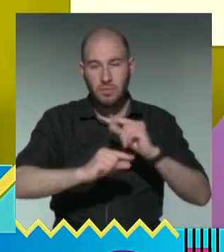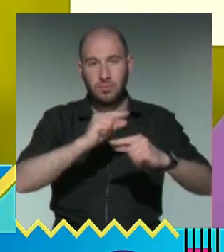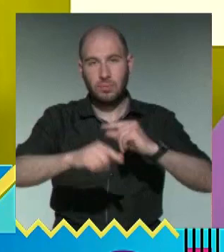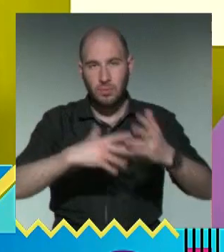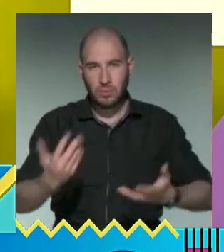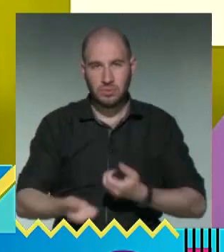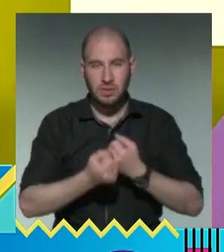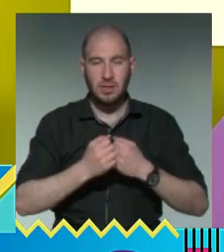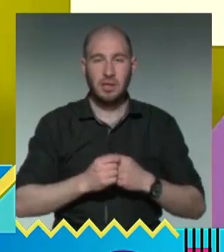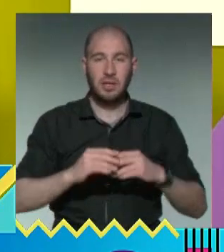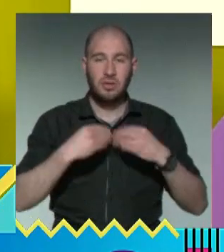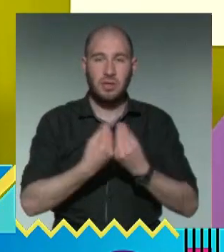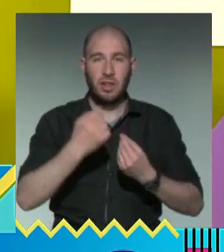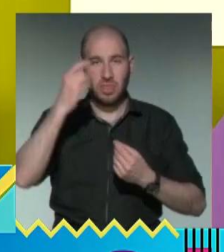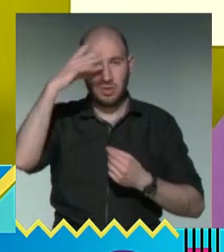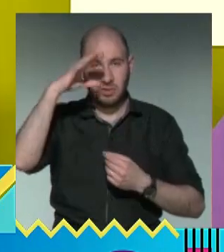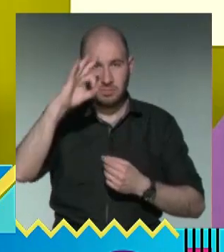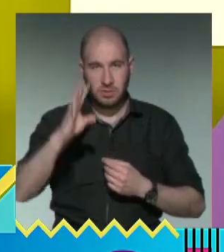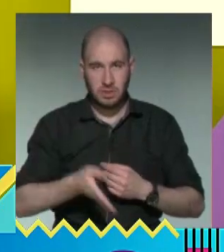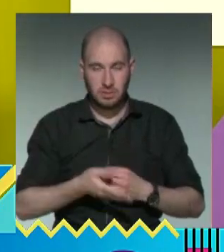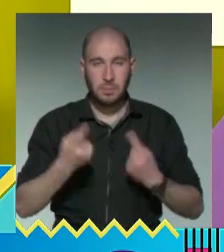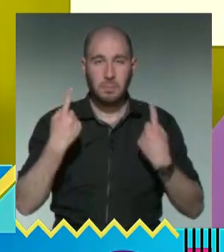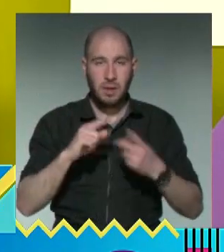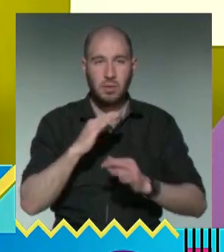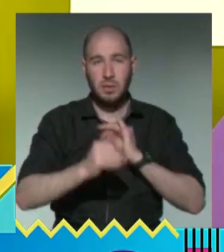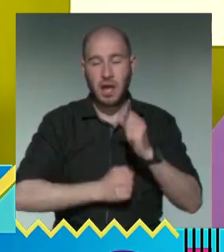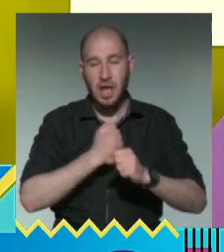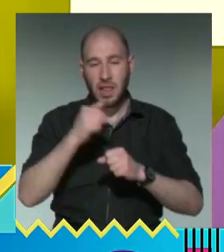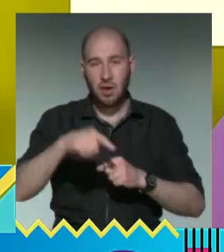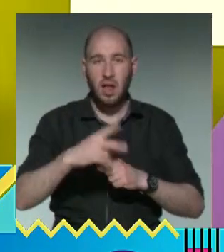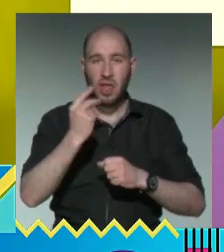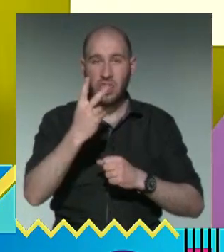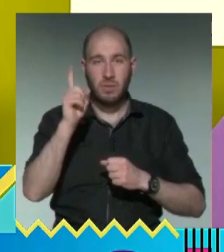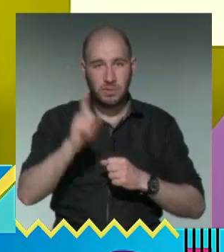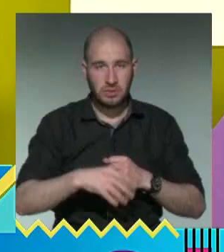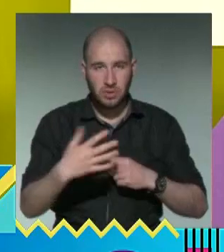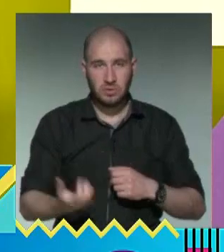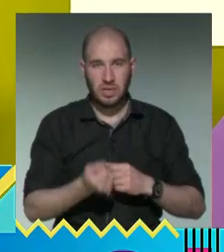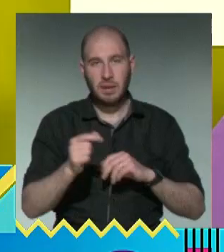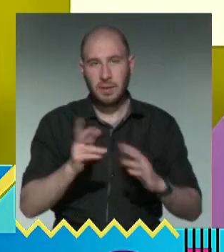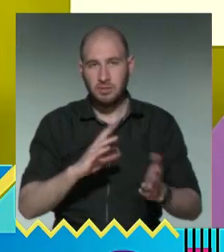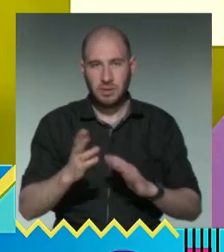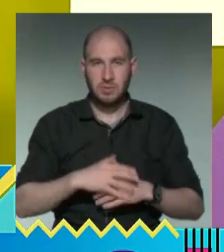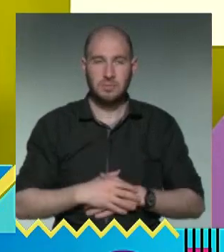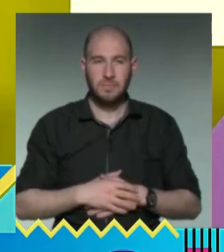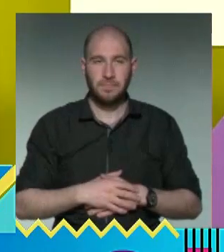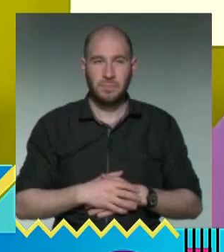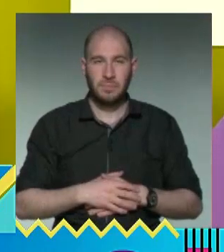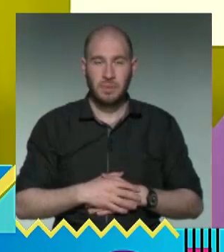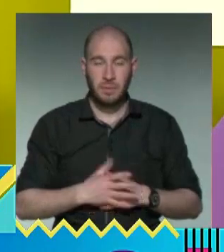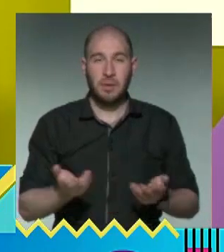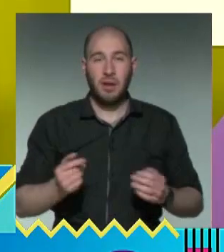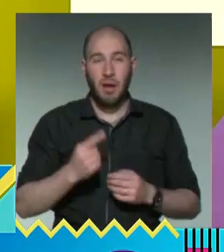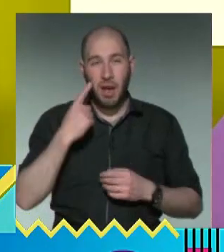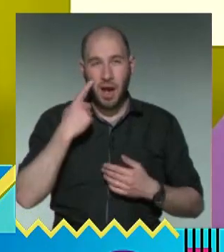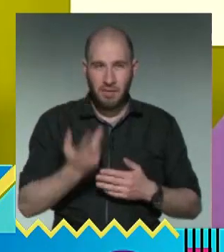gradual, sería de un 12%, pero hablaba de que hasta ahora tenemos un 2% aproximadamente. Así que bueno, vamos